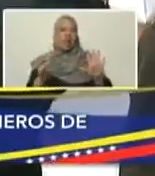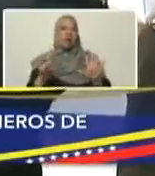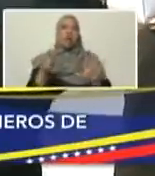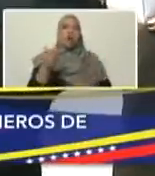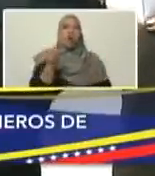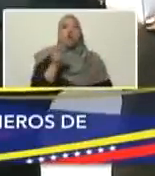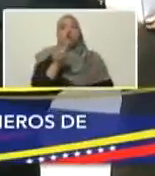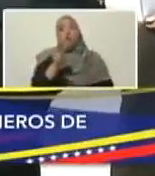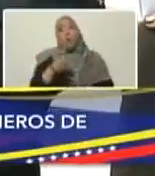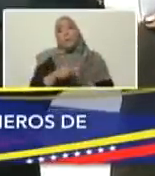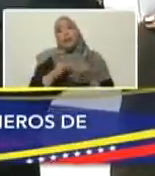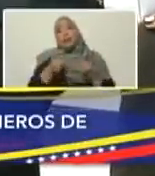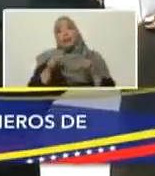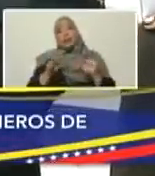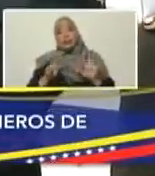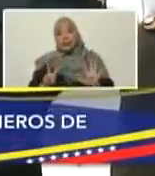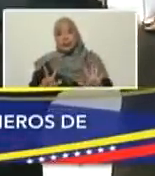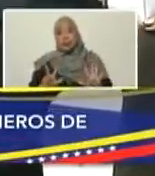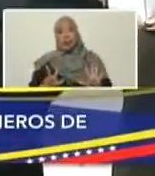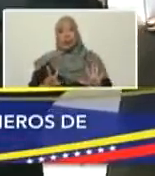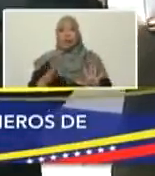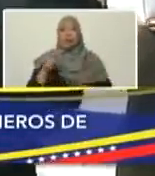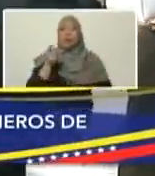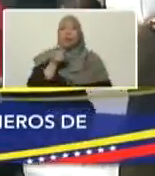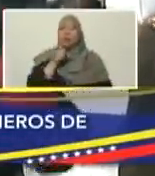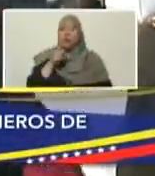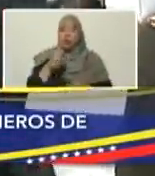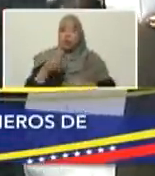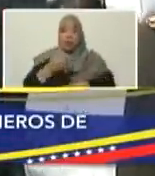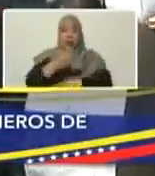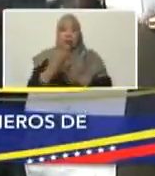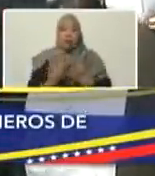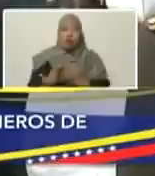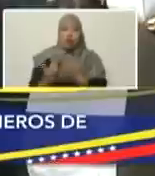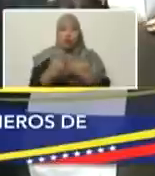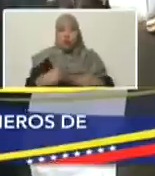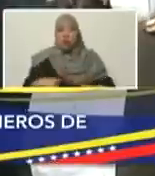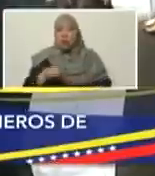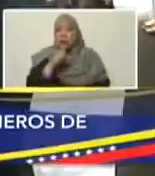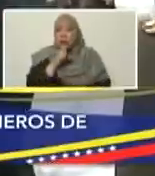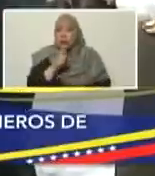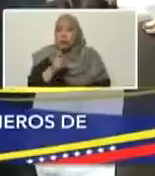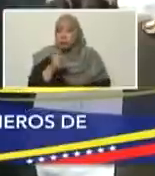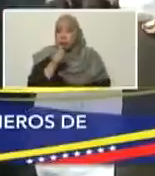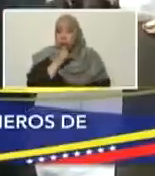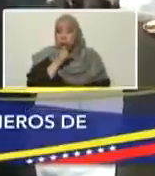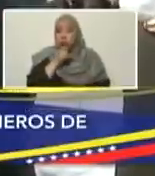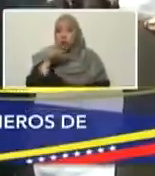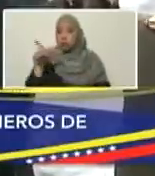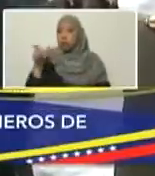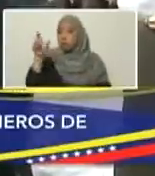2017. Son la generación heroica que entró a la Academia Militar, padrino, Hernández Lares.